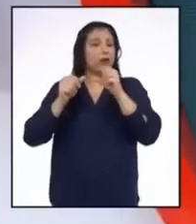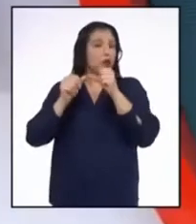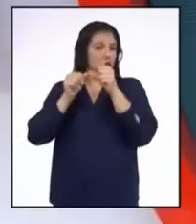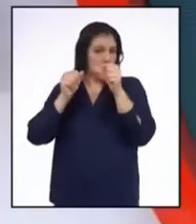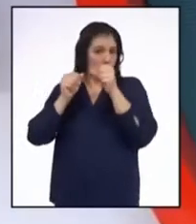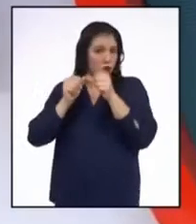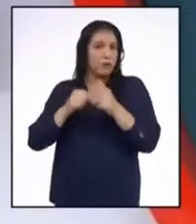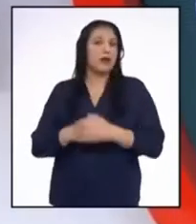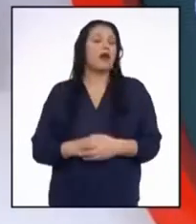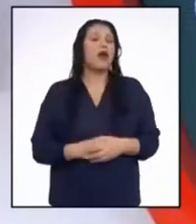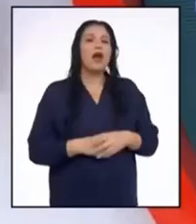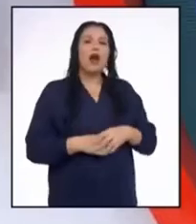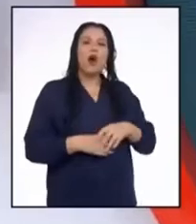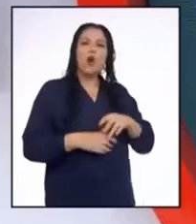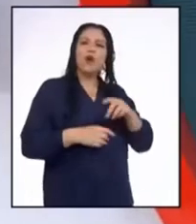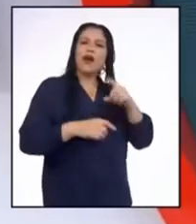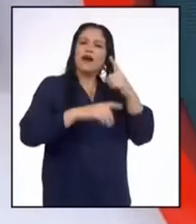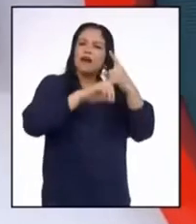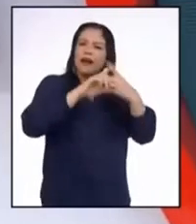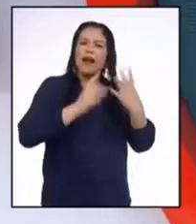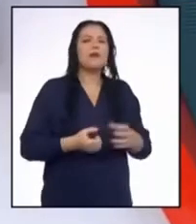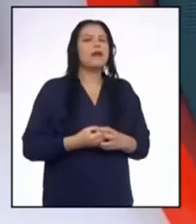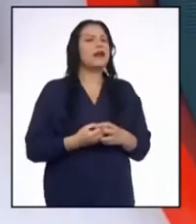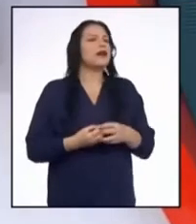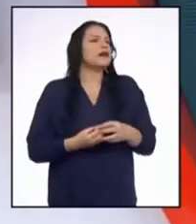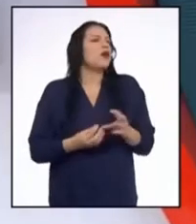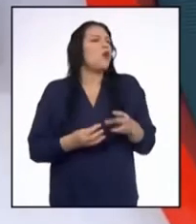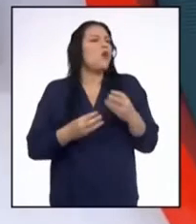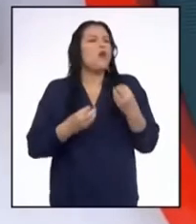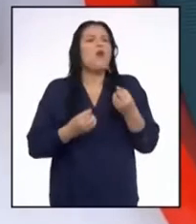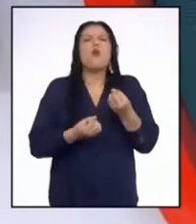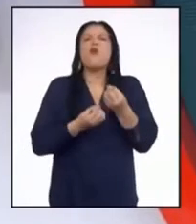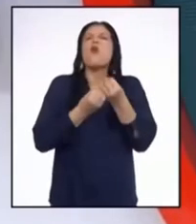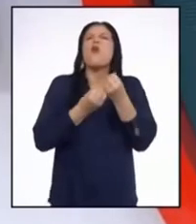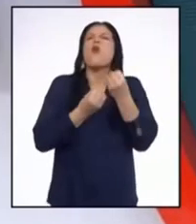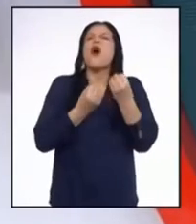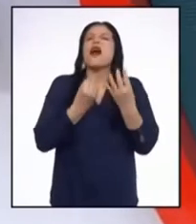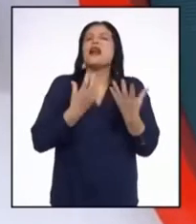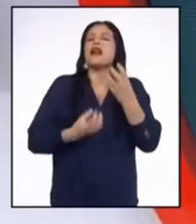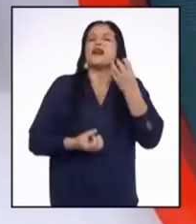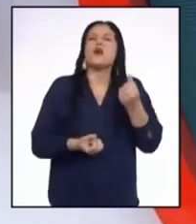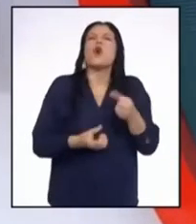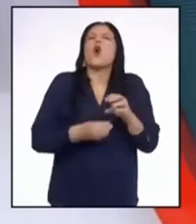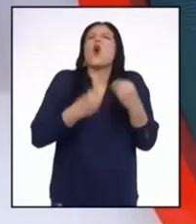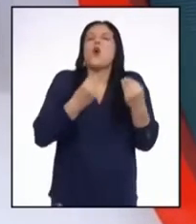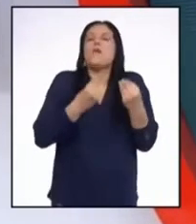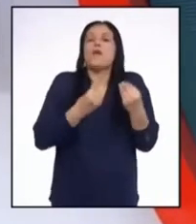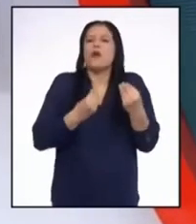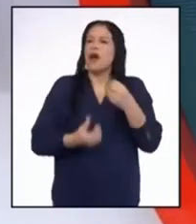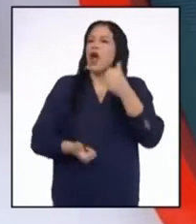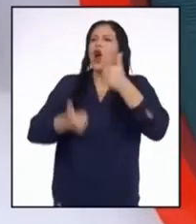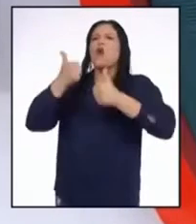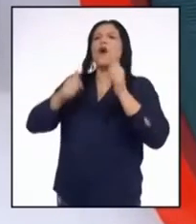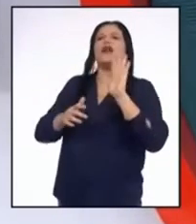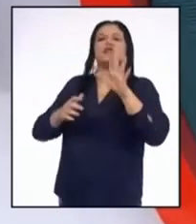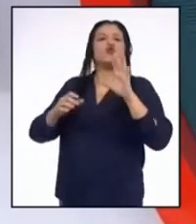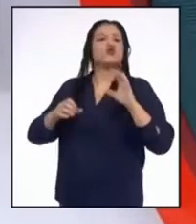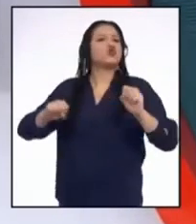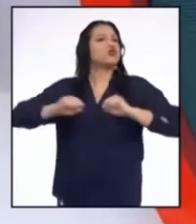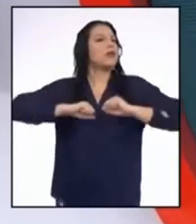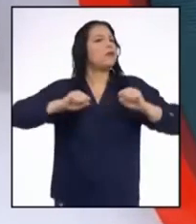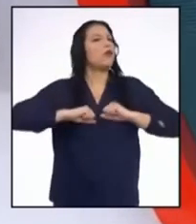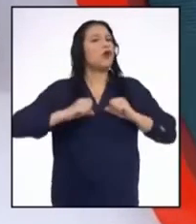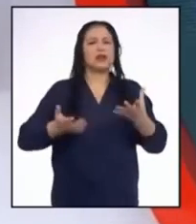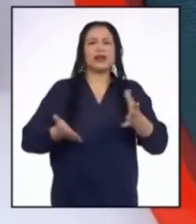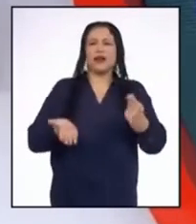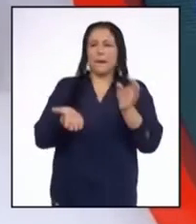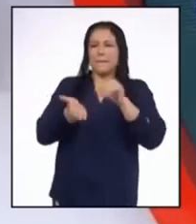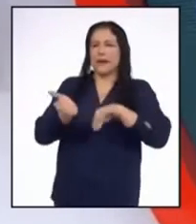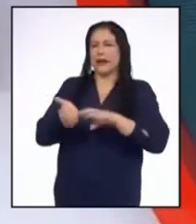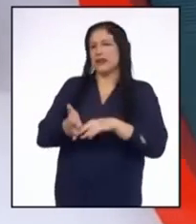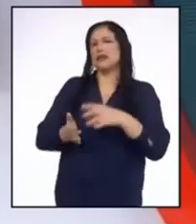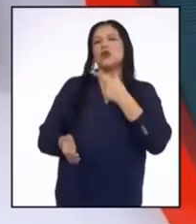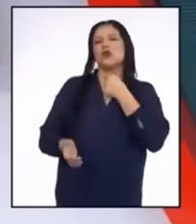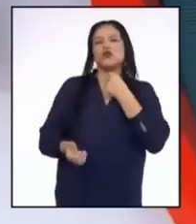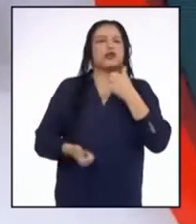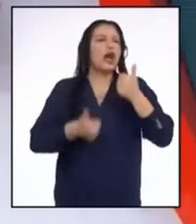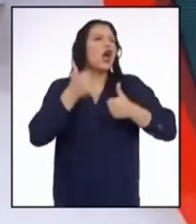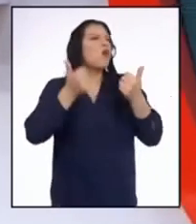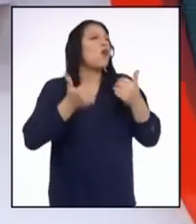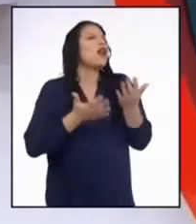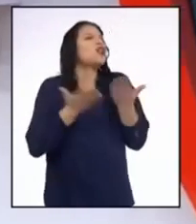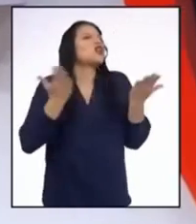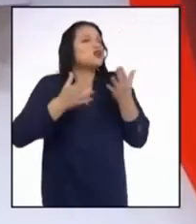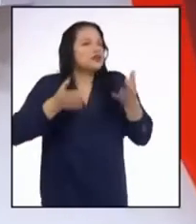Una variable cualitativa serían las respuestas a las preguntas. ¿Cuál es tu deporte favorito? ¿Cuál es tu nacionalidad?